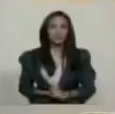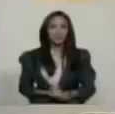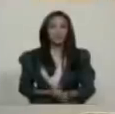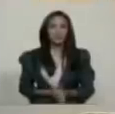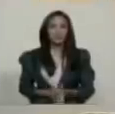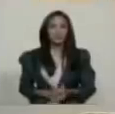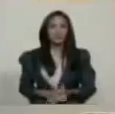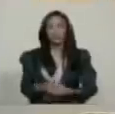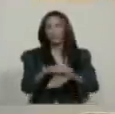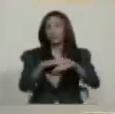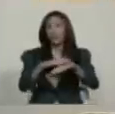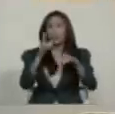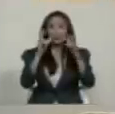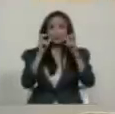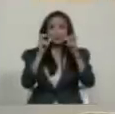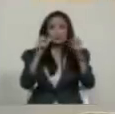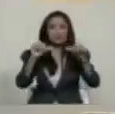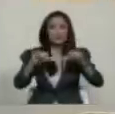este salón de trabajo,